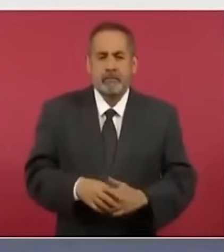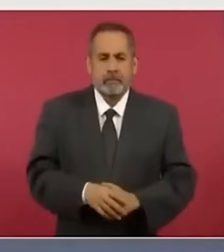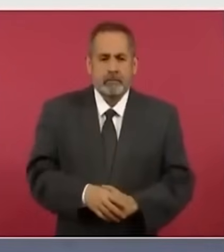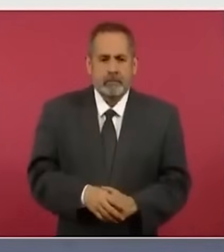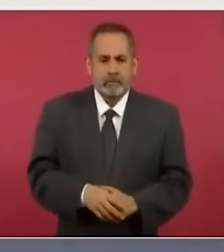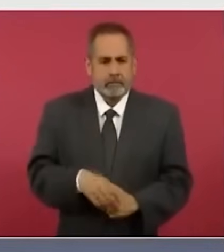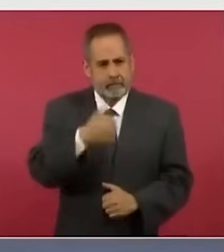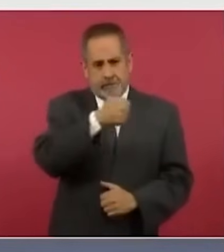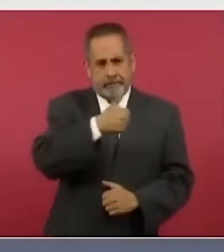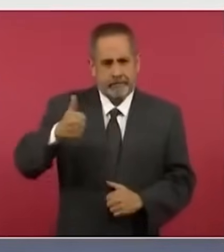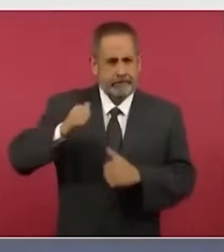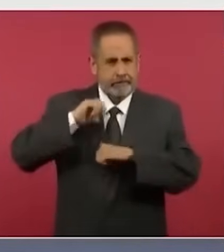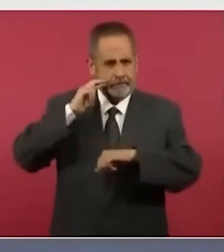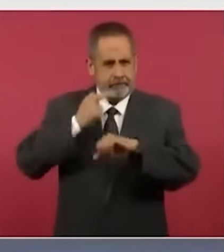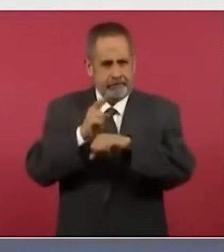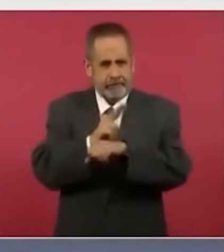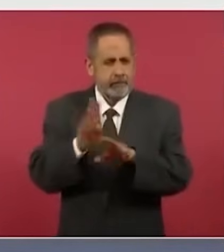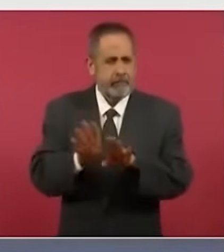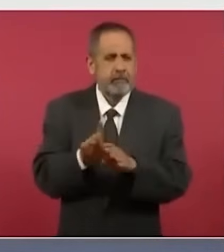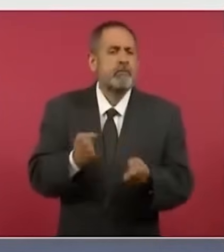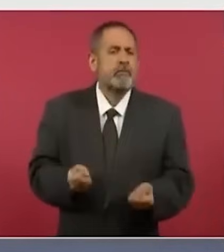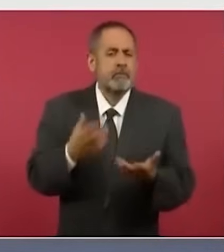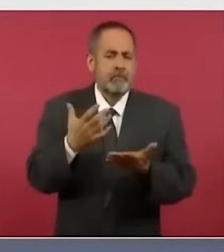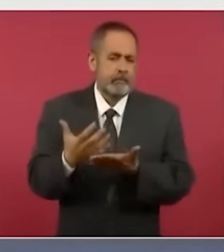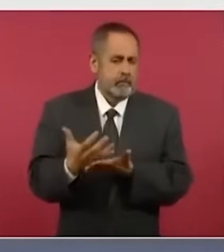de los comisionados.